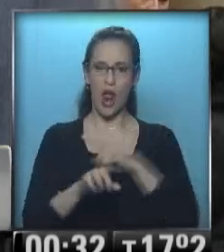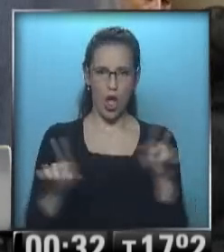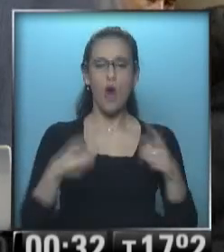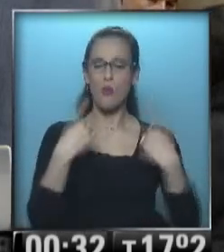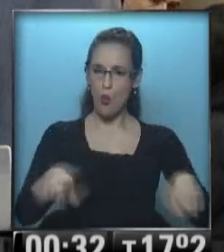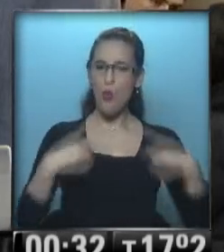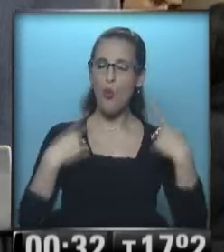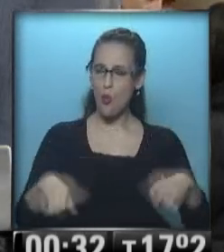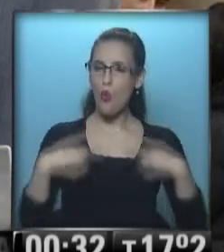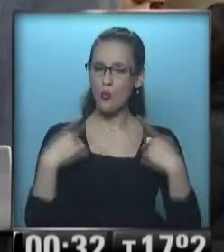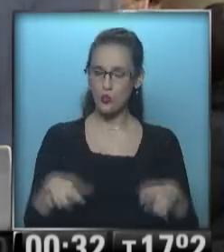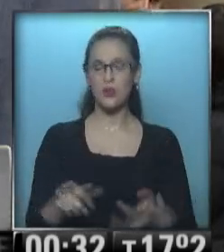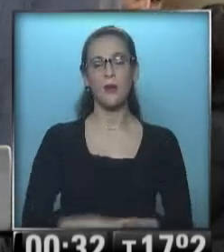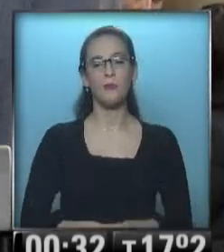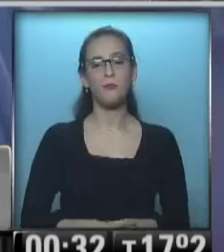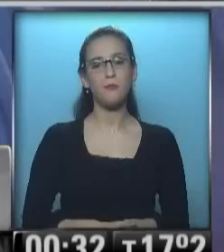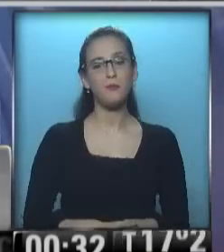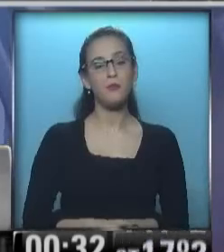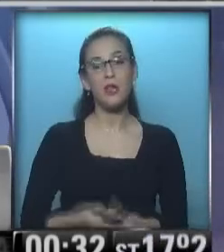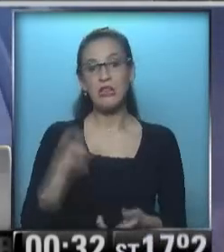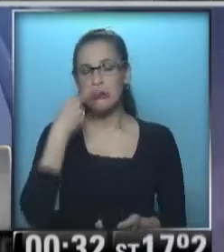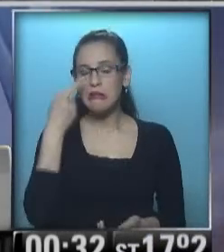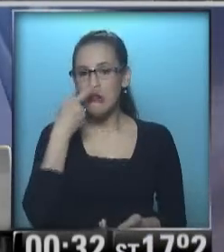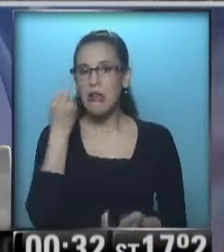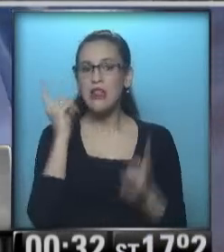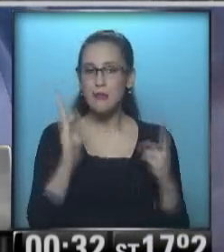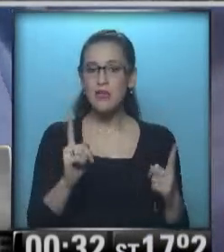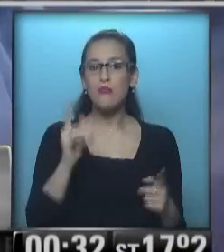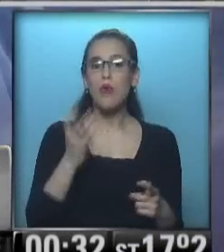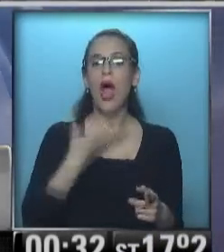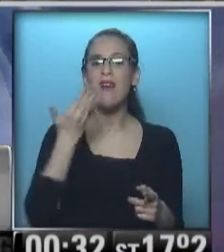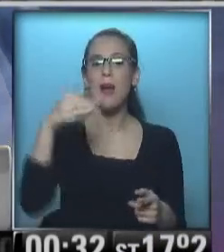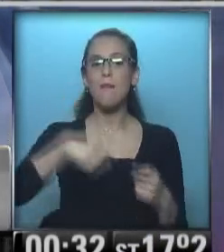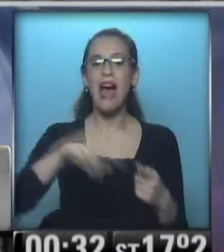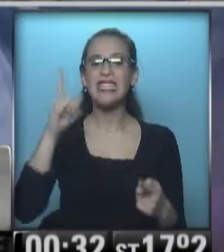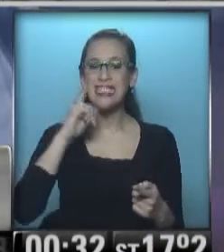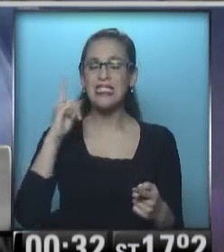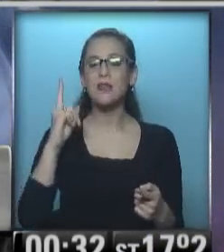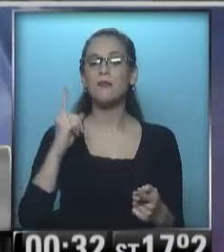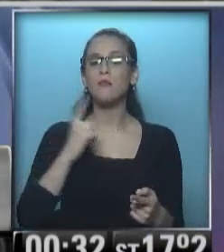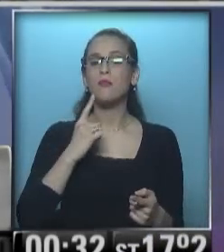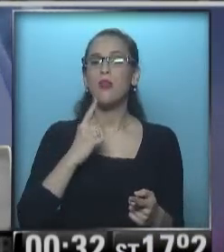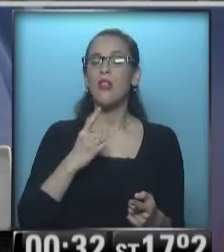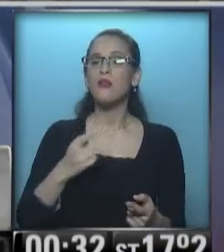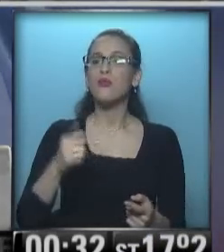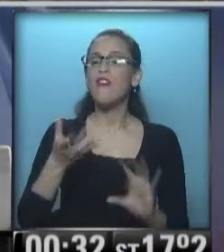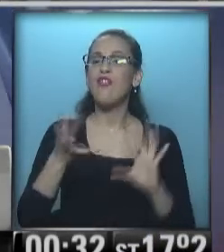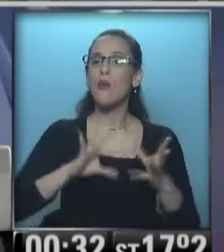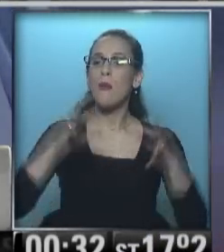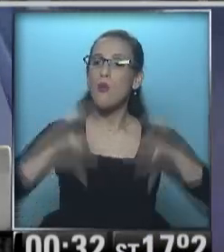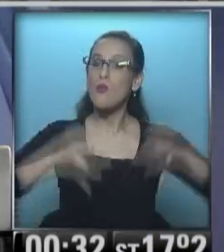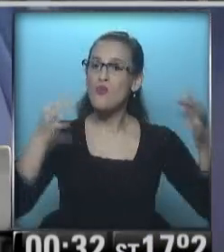Qué interesante esto, que como bien decía Maxi y refuerza allí Ariel, es sin duda la mejor manera